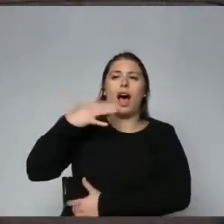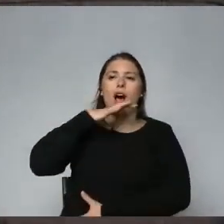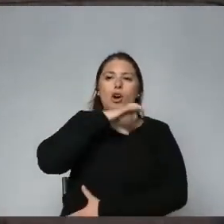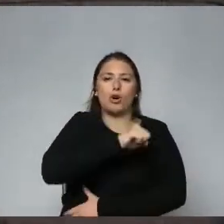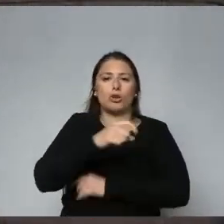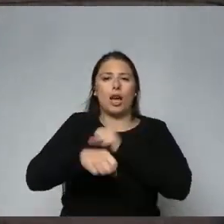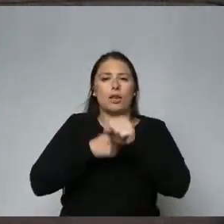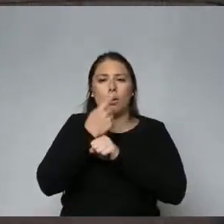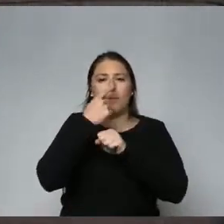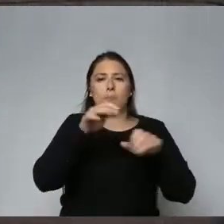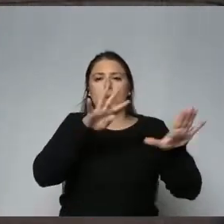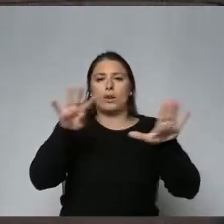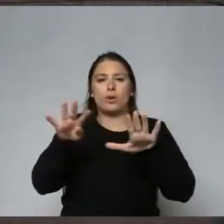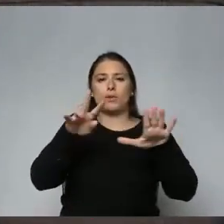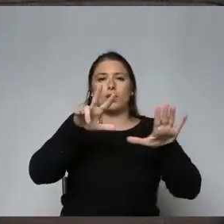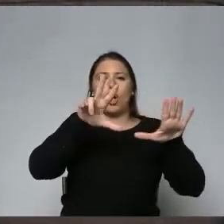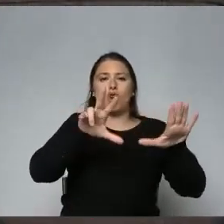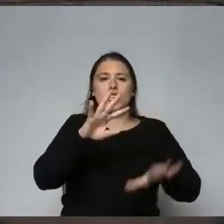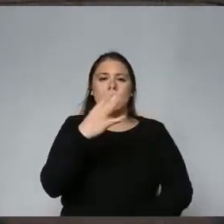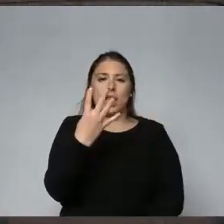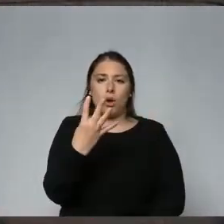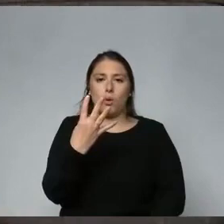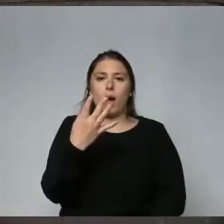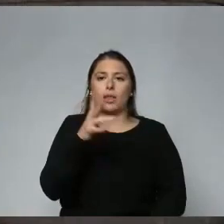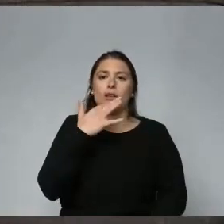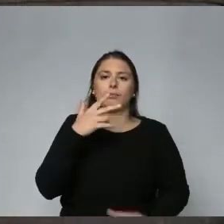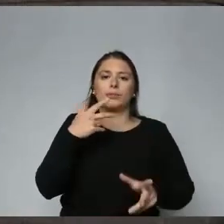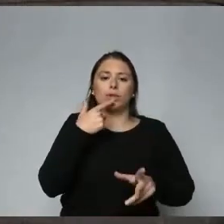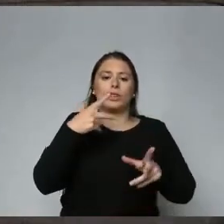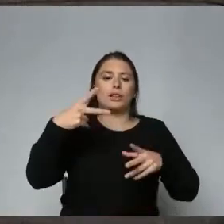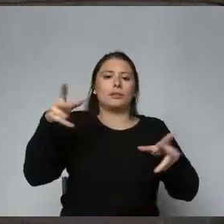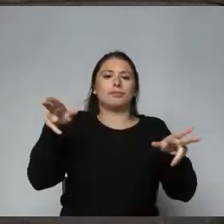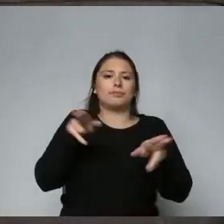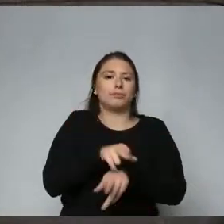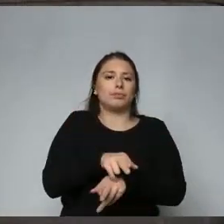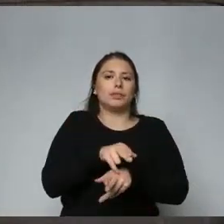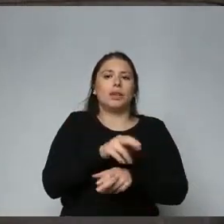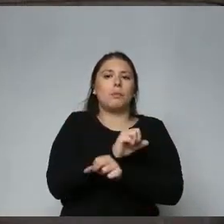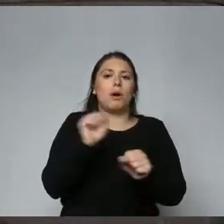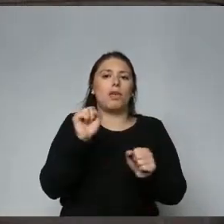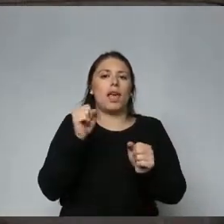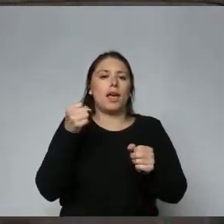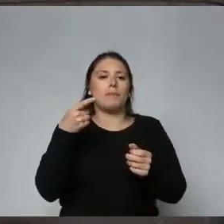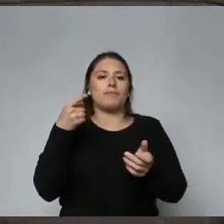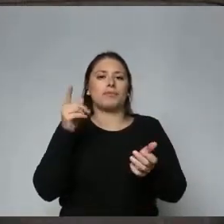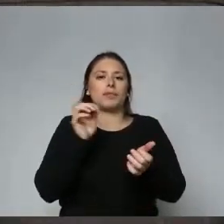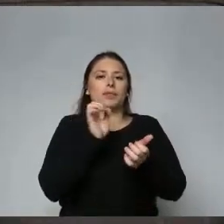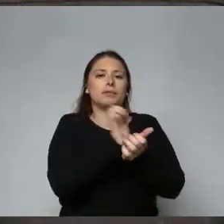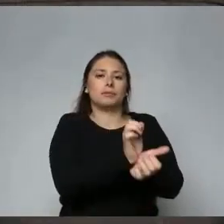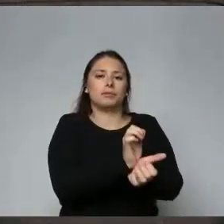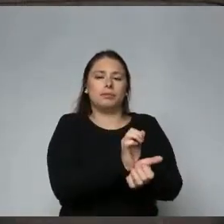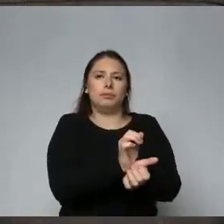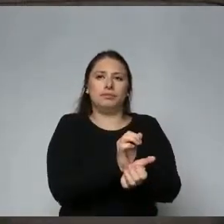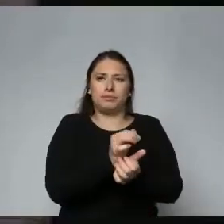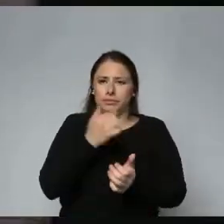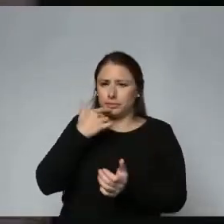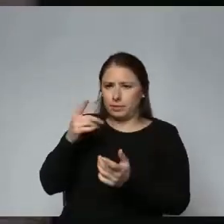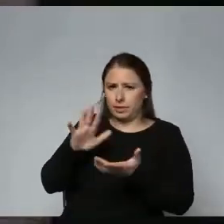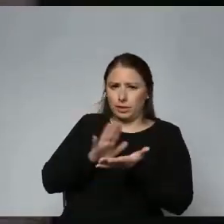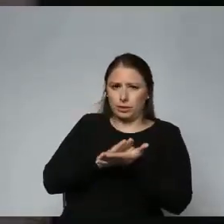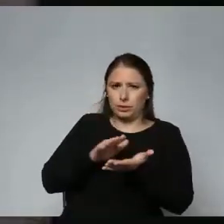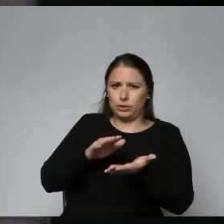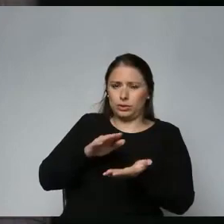del 1984 ha caducado la pretensión punitiva del Estado, ¿no? O sea, refiriéndose al pacto del Club